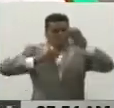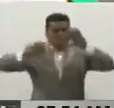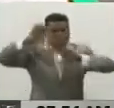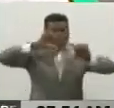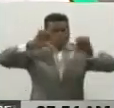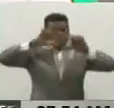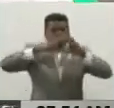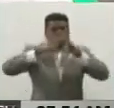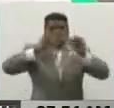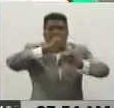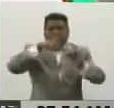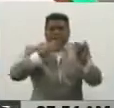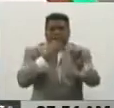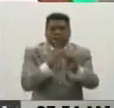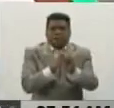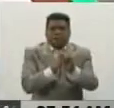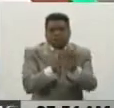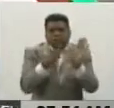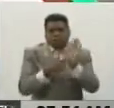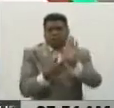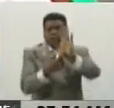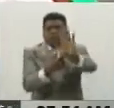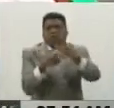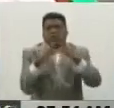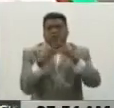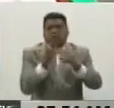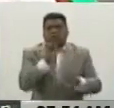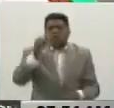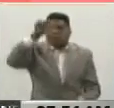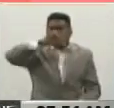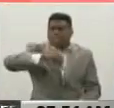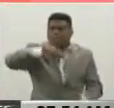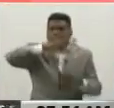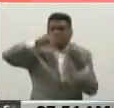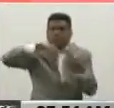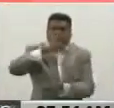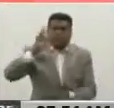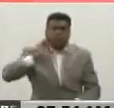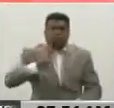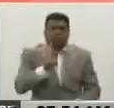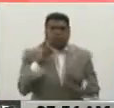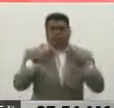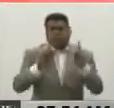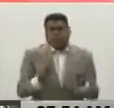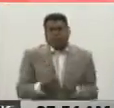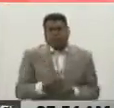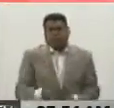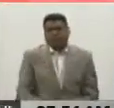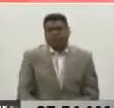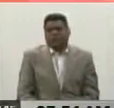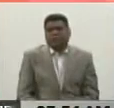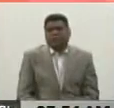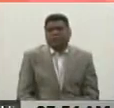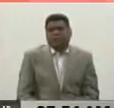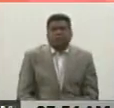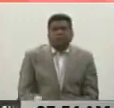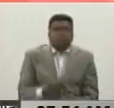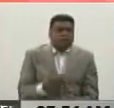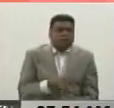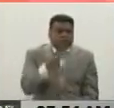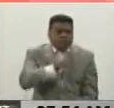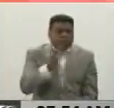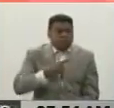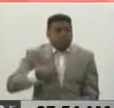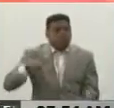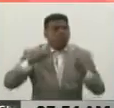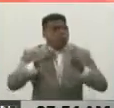nivel internacional para darles desmérito a la revolución bolivariana. Y esa es la gran diferencia. Eso es lo que es importante lo que dice, porque hay gente que desprecia o que desconoce el tema de los